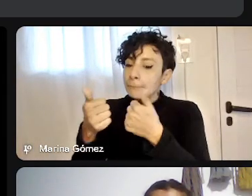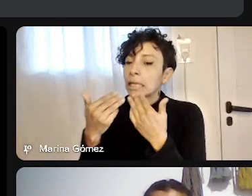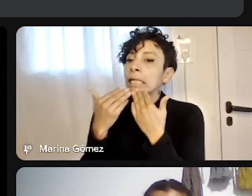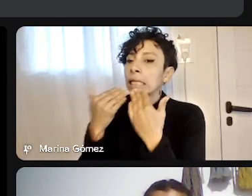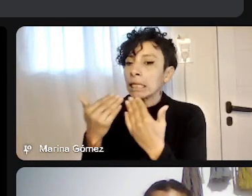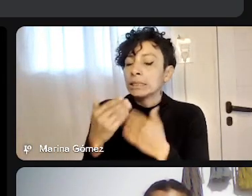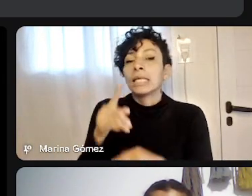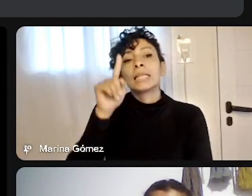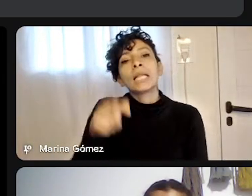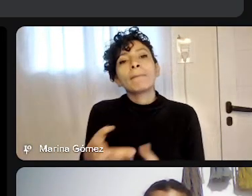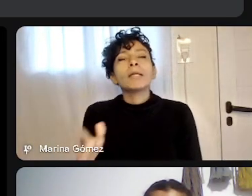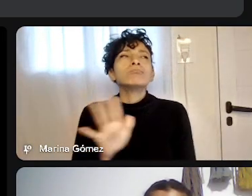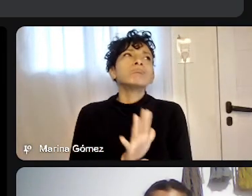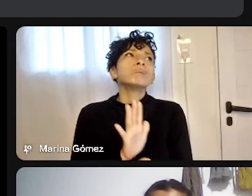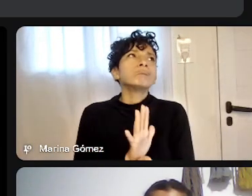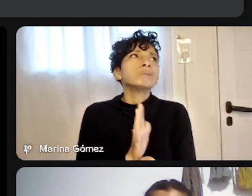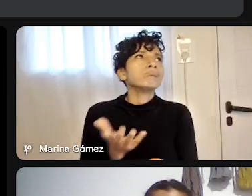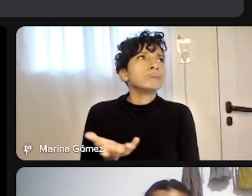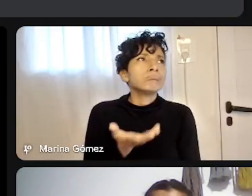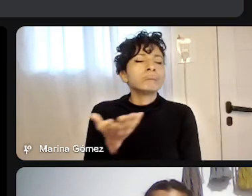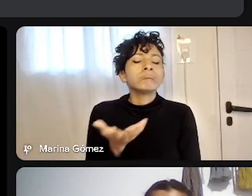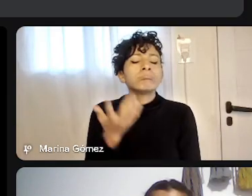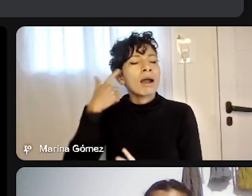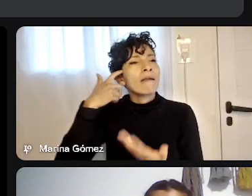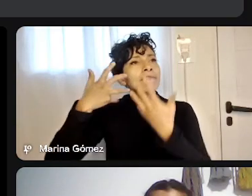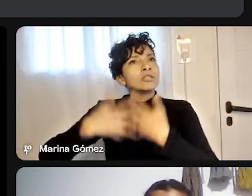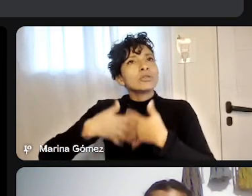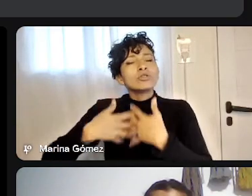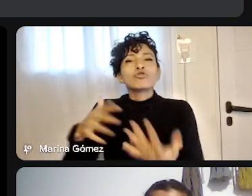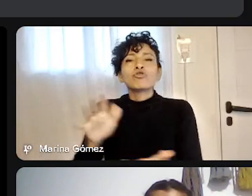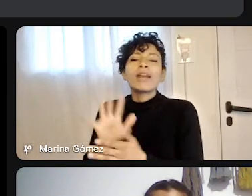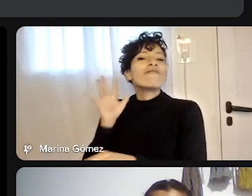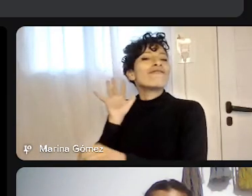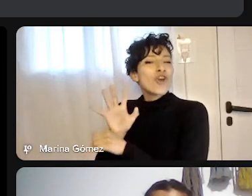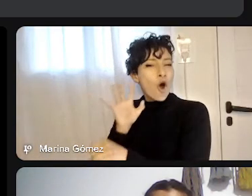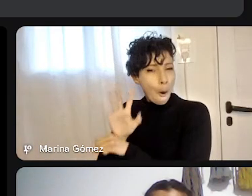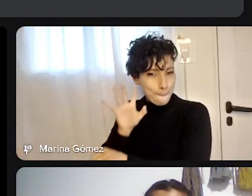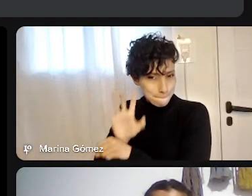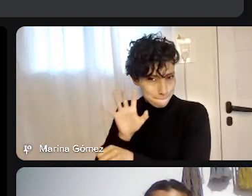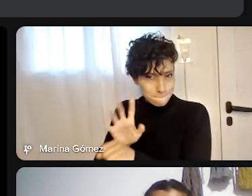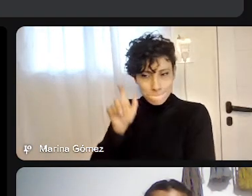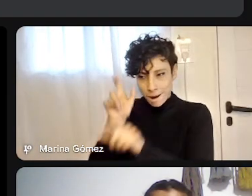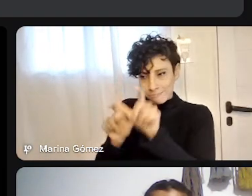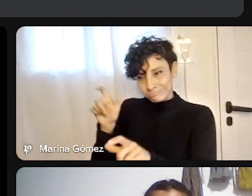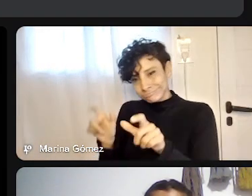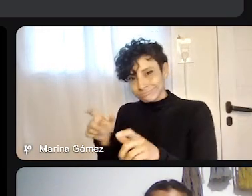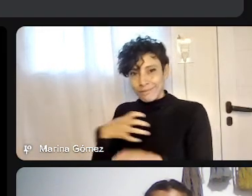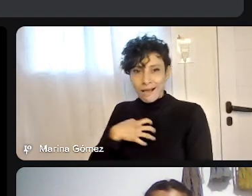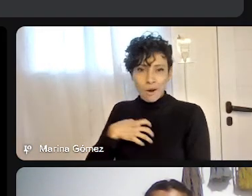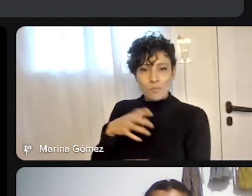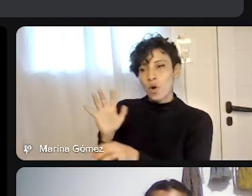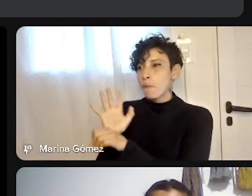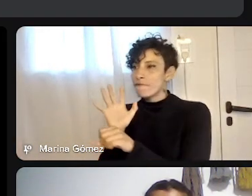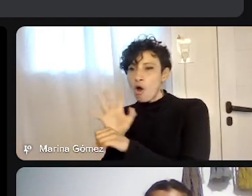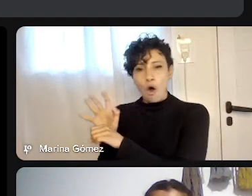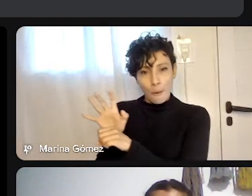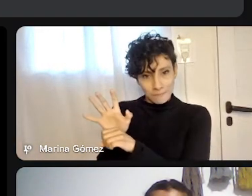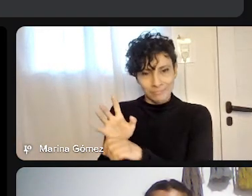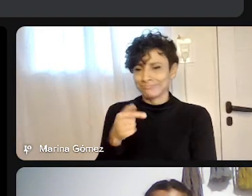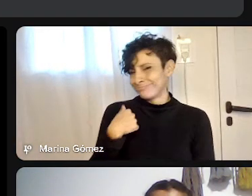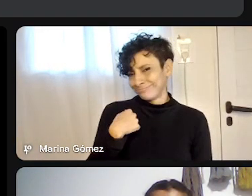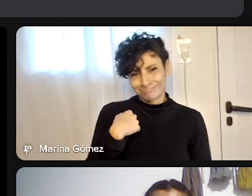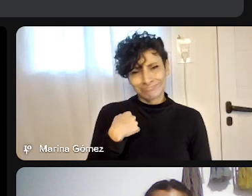acerca de estas bromas que se hacen entre sí, ¿no? A mí me ha pasado